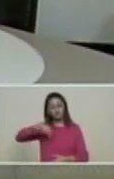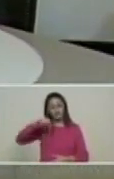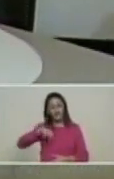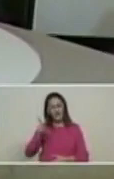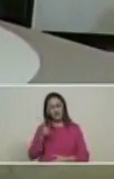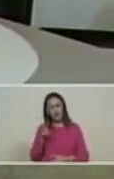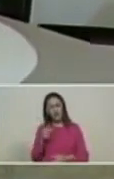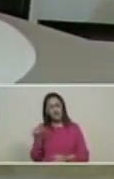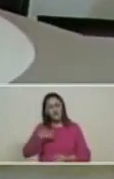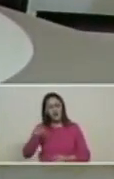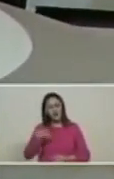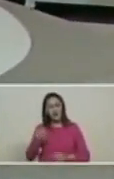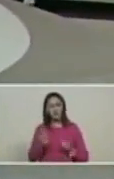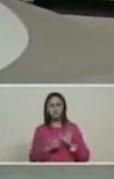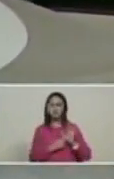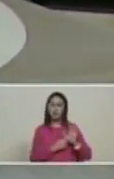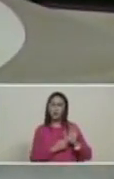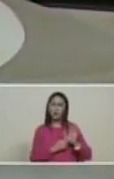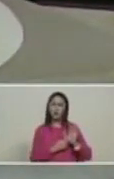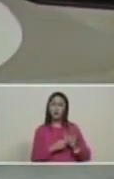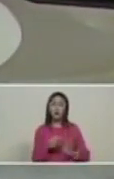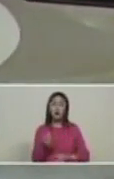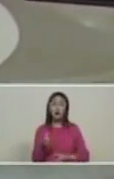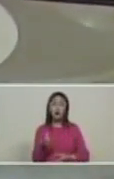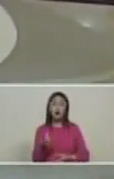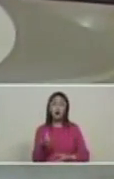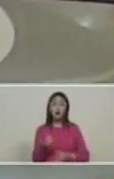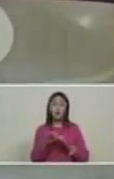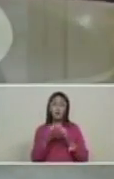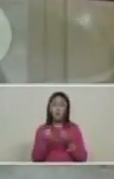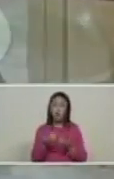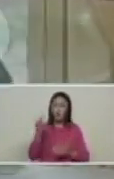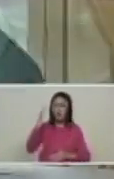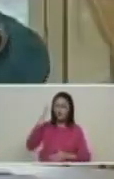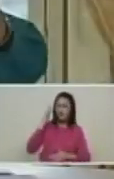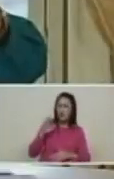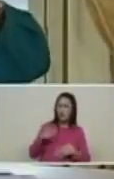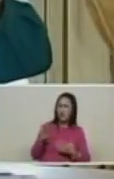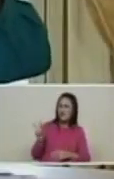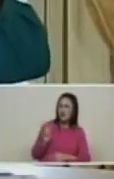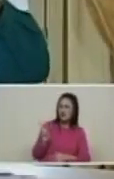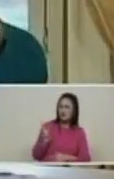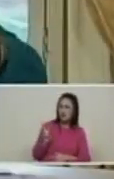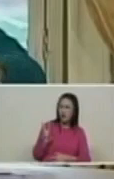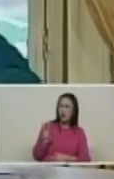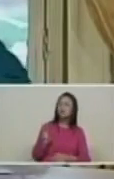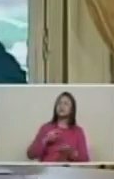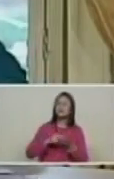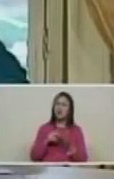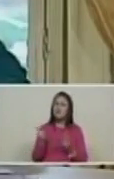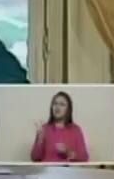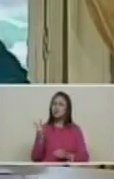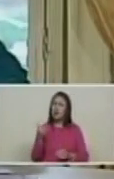verdad. Si el mundo quiere conocer cuál es la Venezuela de verdad, es la Venezuela de la educación